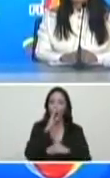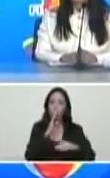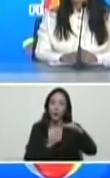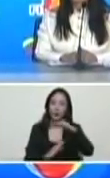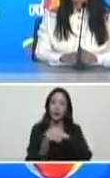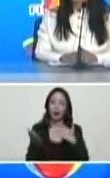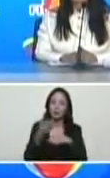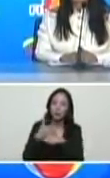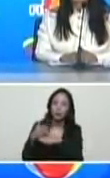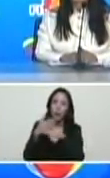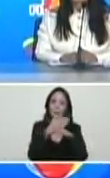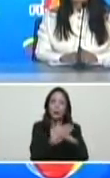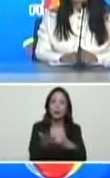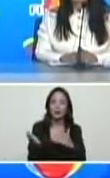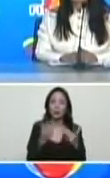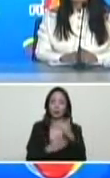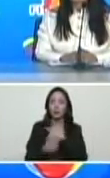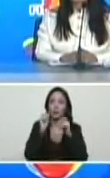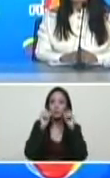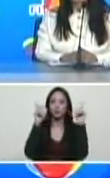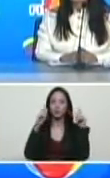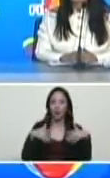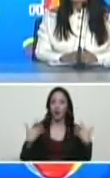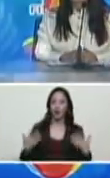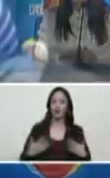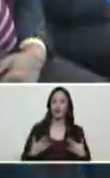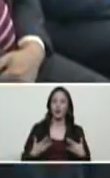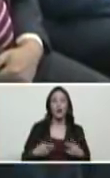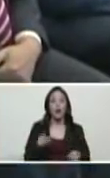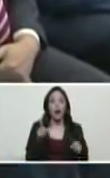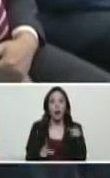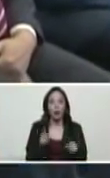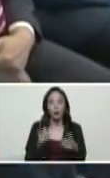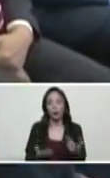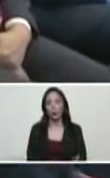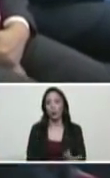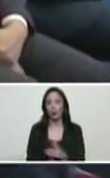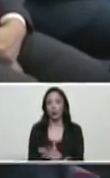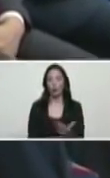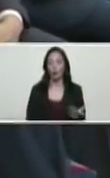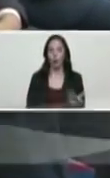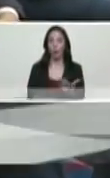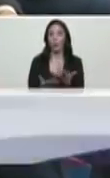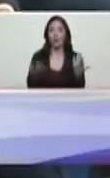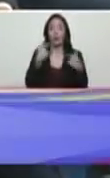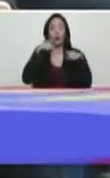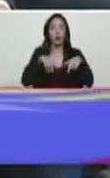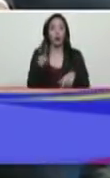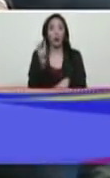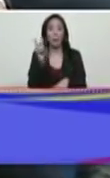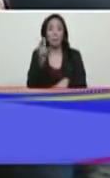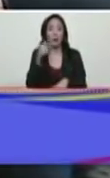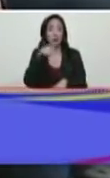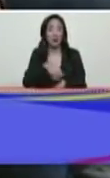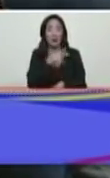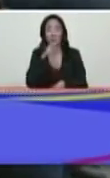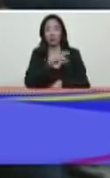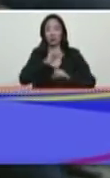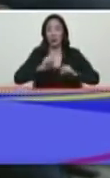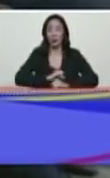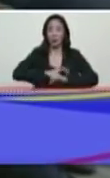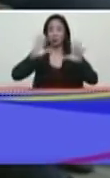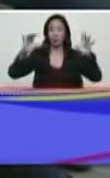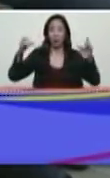venezolano. Se van impresionados porque muchos vienen esperando encontrar un país en llamas, un